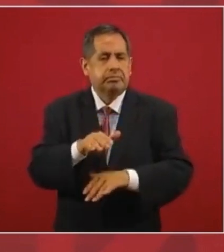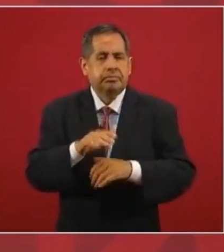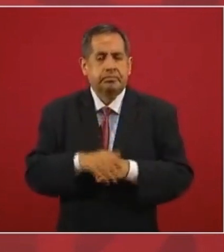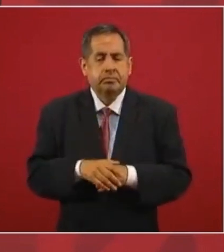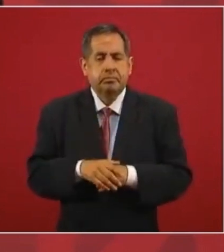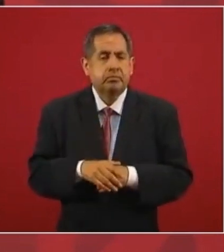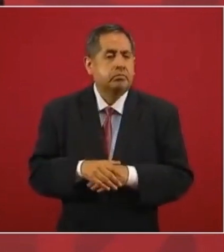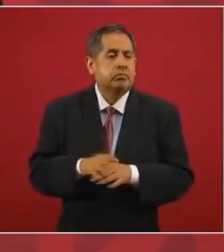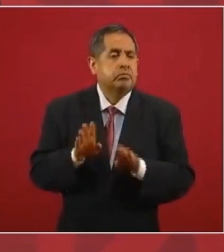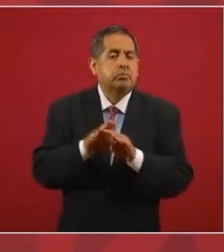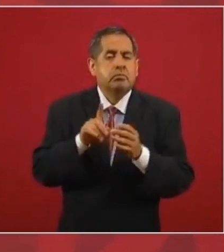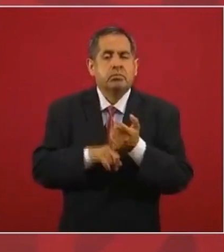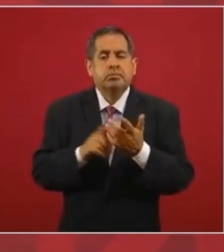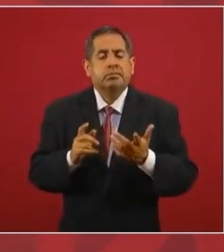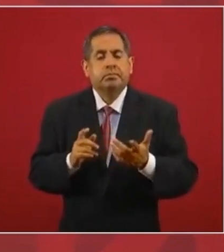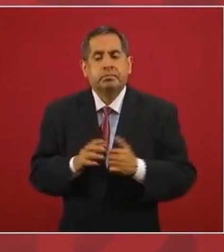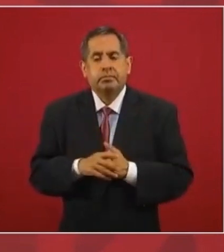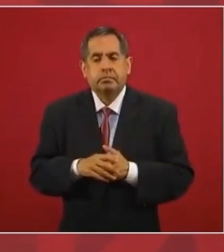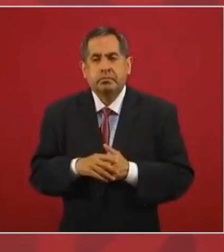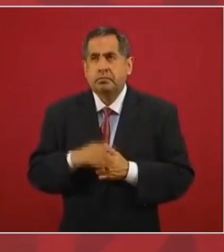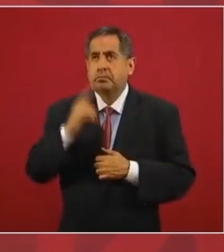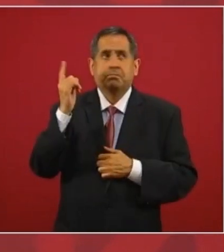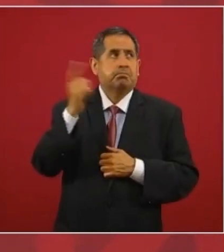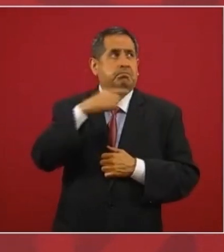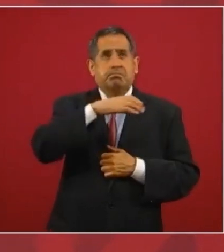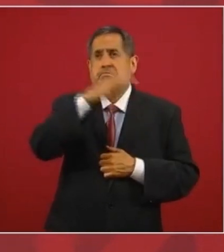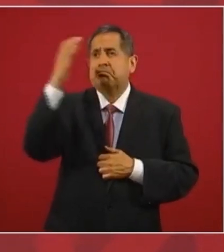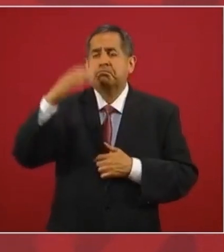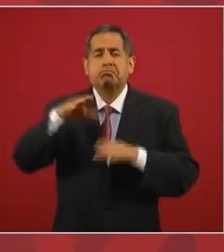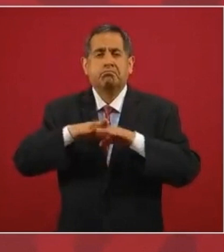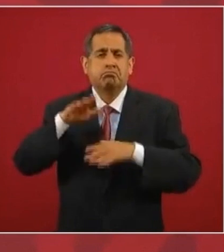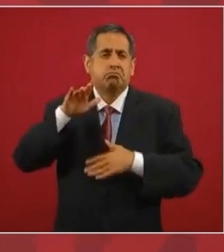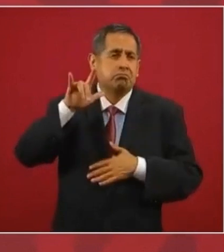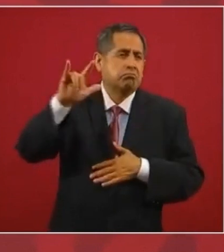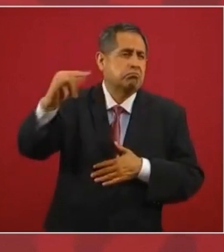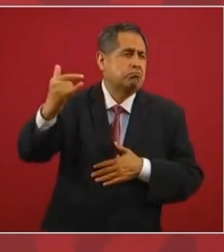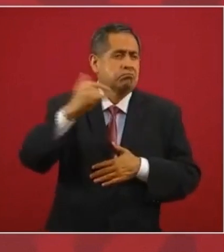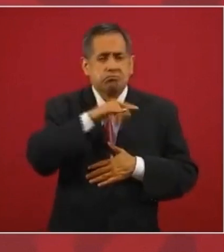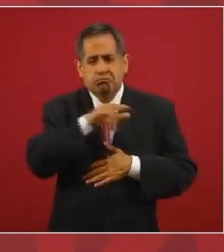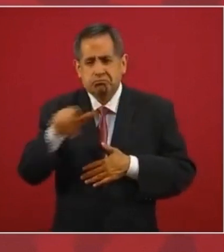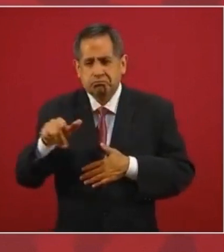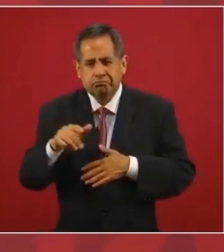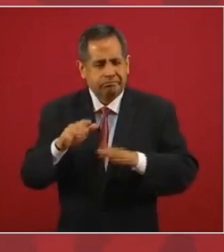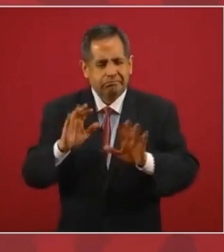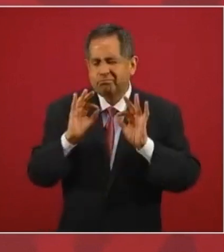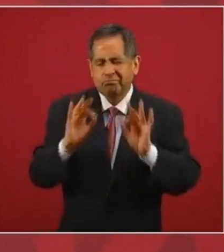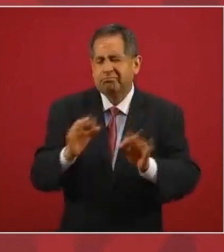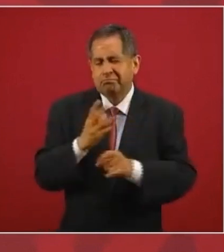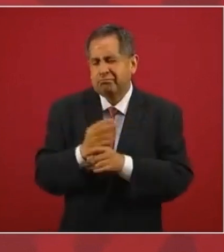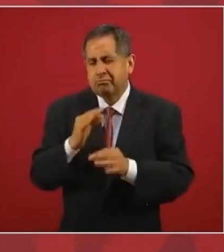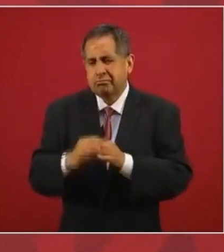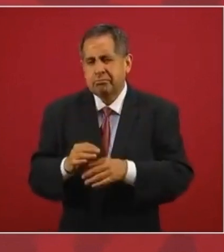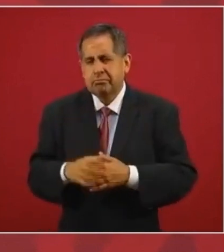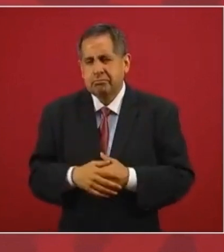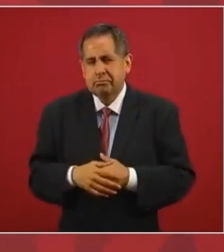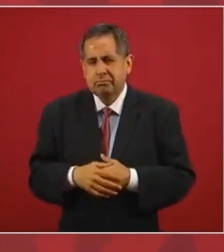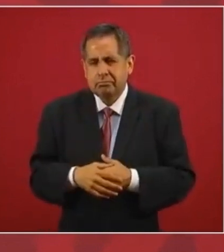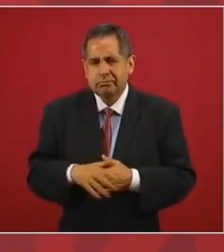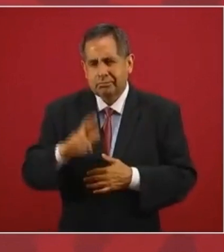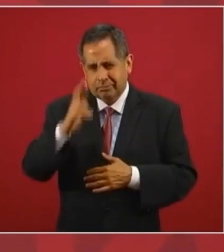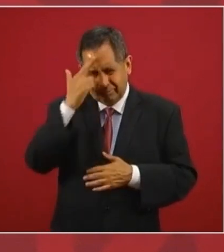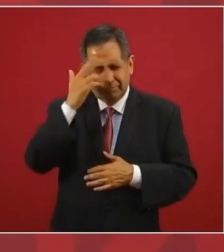el manejo de el espacio aéreo. ¿Te acuerdan ustedes que decían